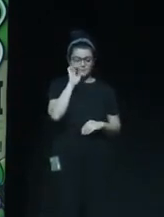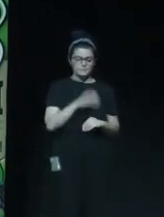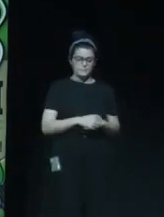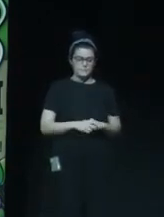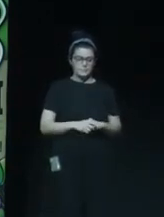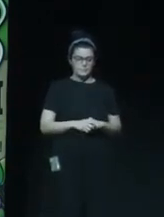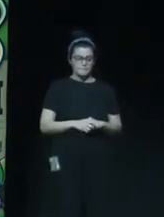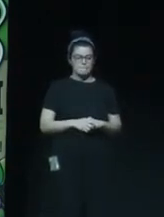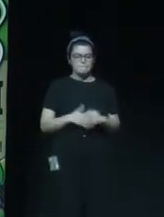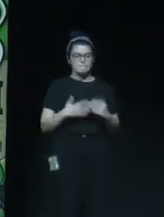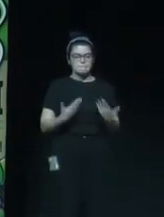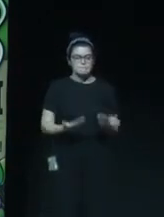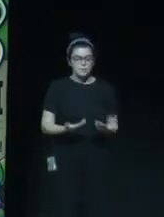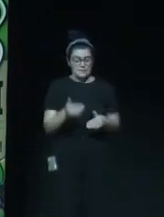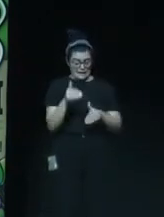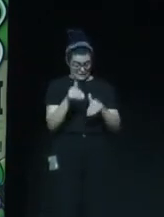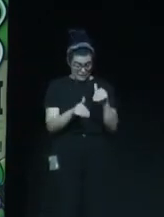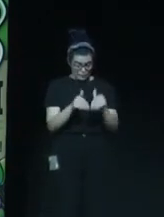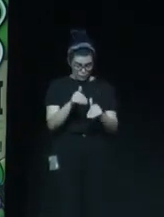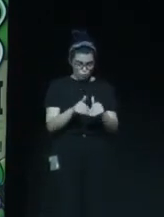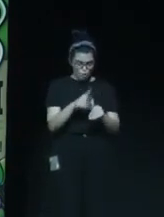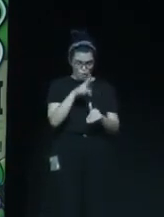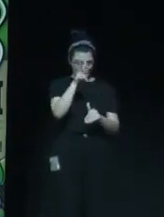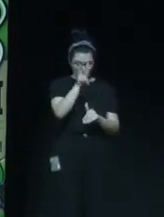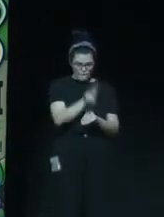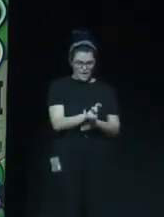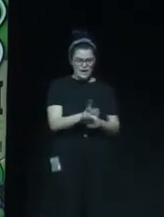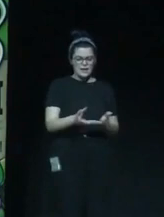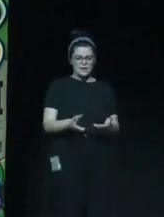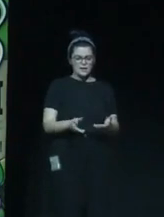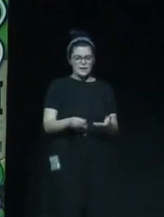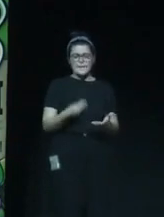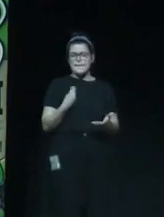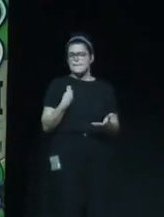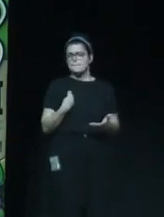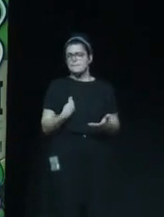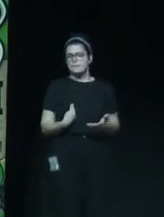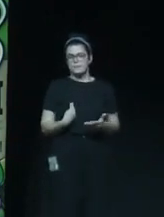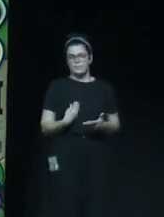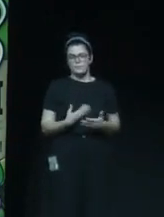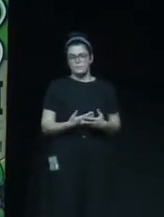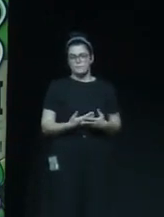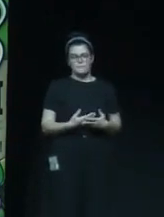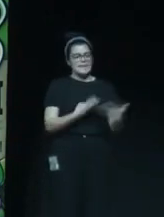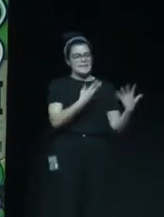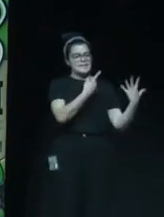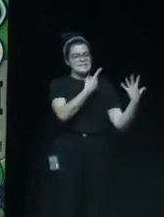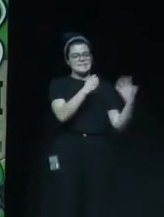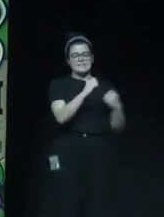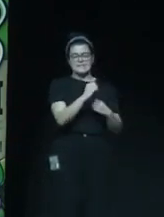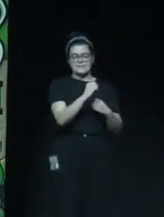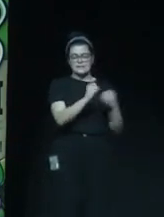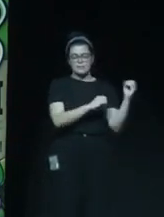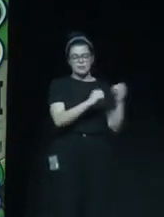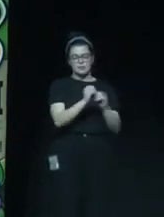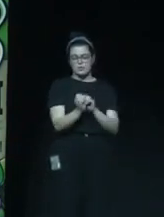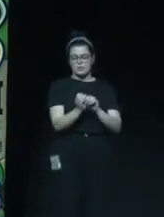que el voto sí tiene utilidad, porque aunque voten, o sea, si hay un 60% de